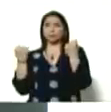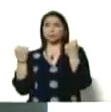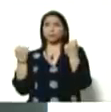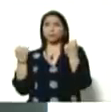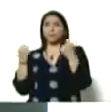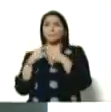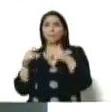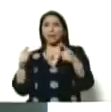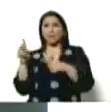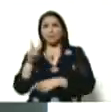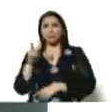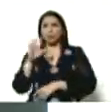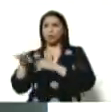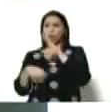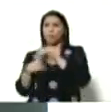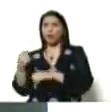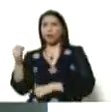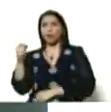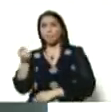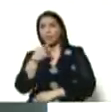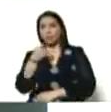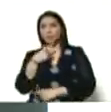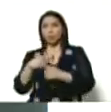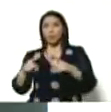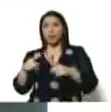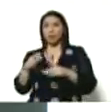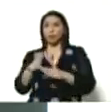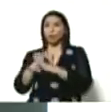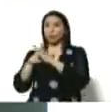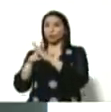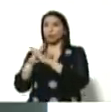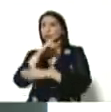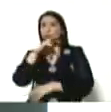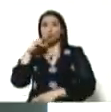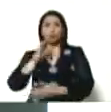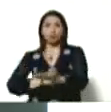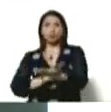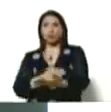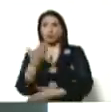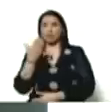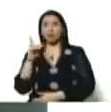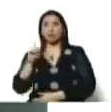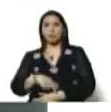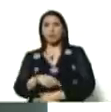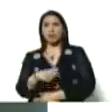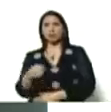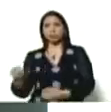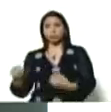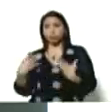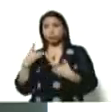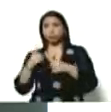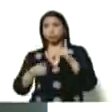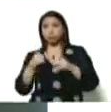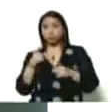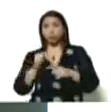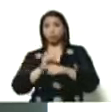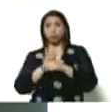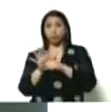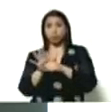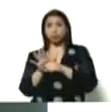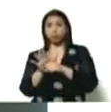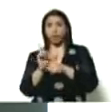diabéticos. O alguna vez alguno de ellos puede haber contraído, sabe de algunos que contrajeron el